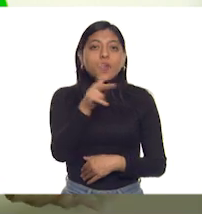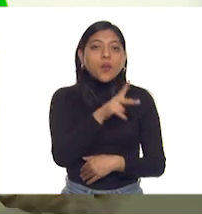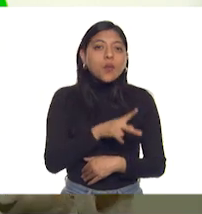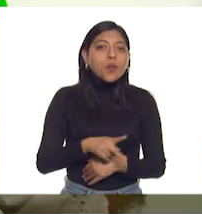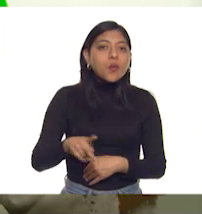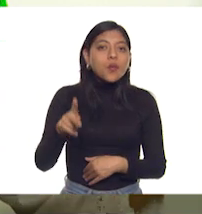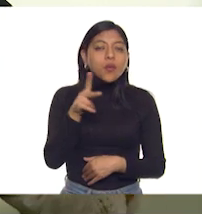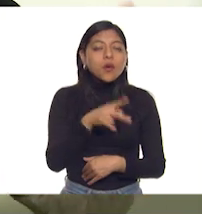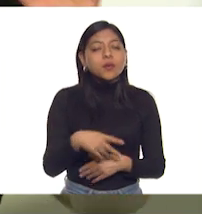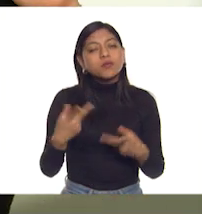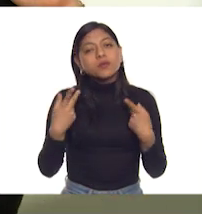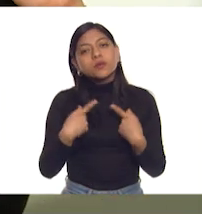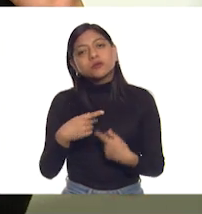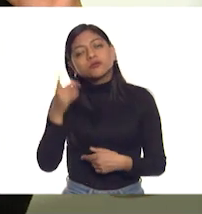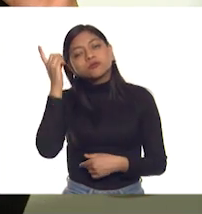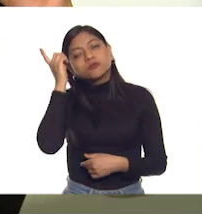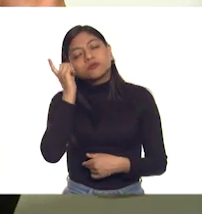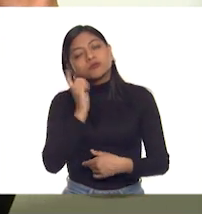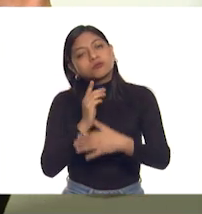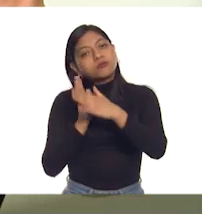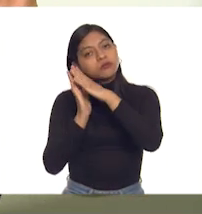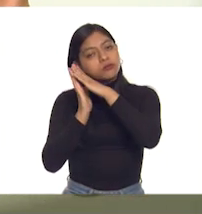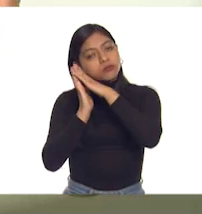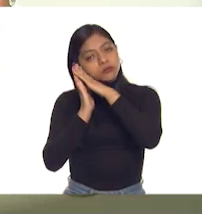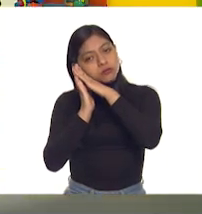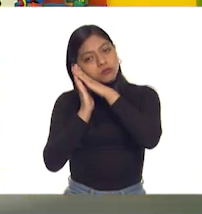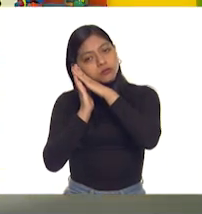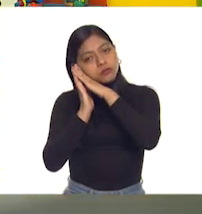estaba roncando.